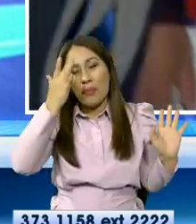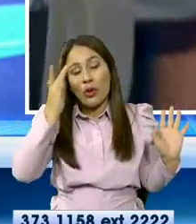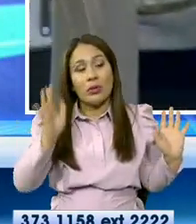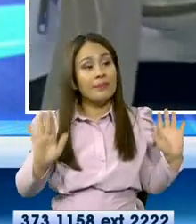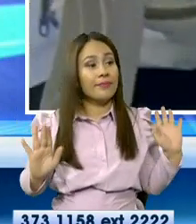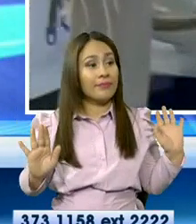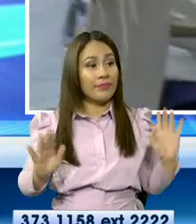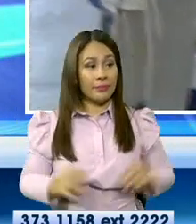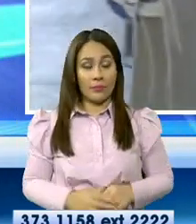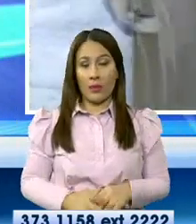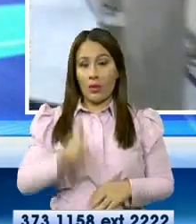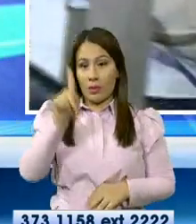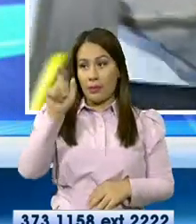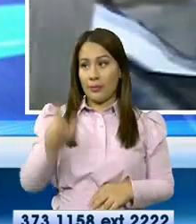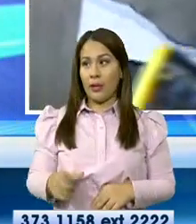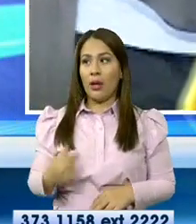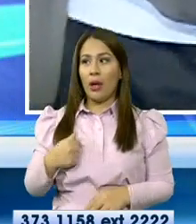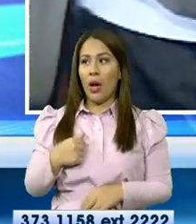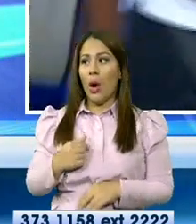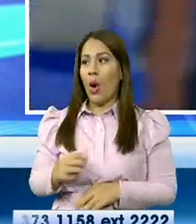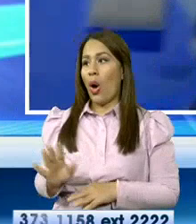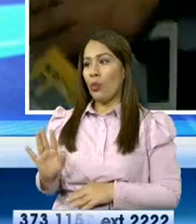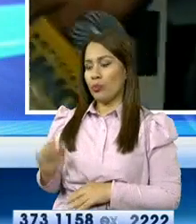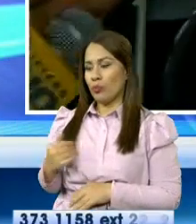Alguien me dijo ayer, es que hay compromisos.